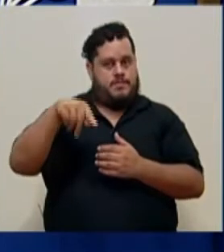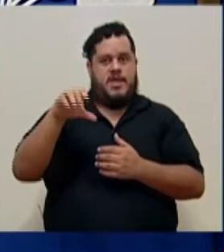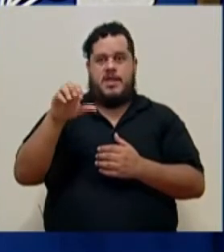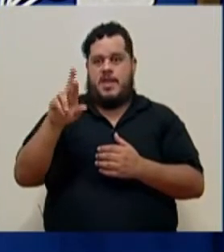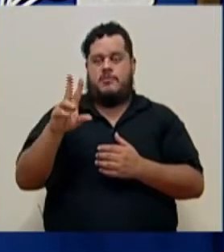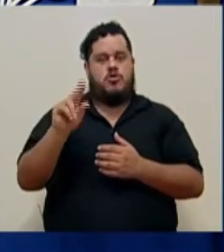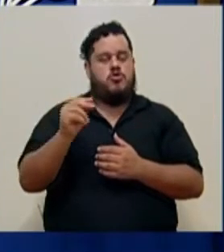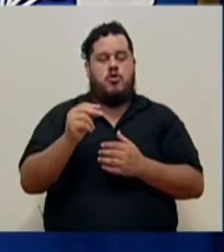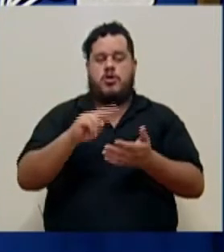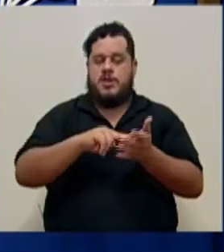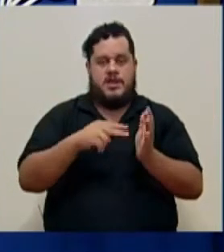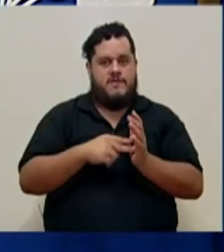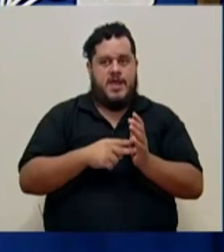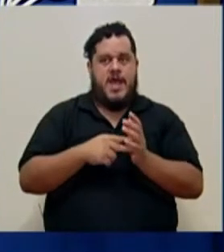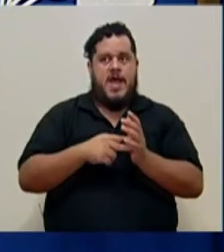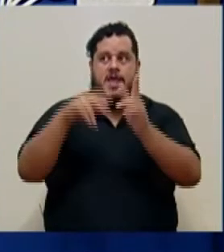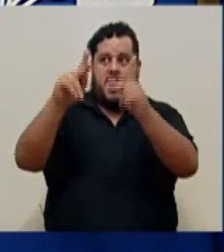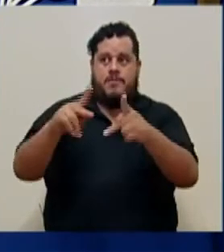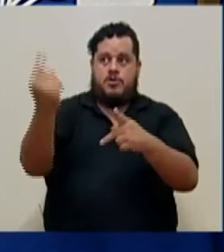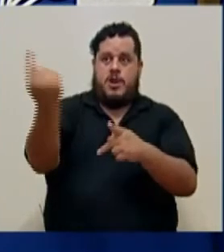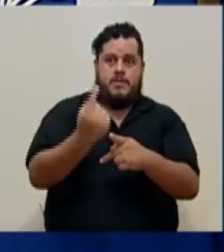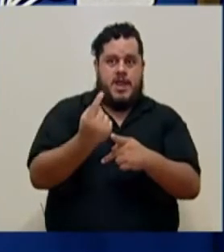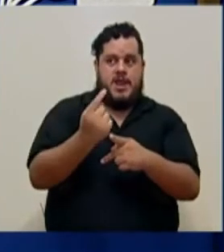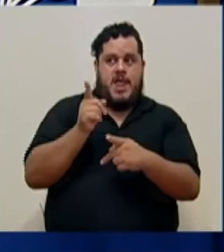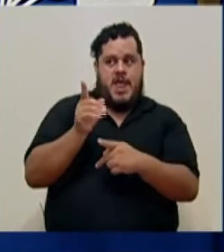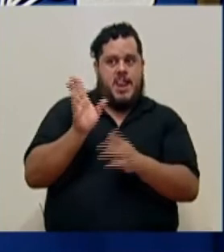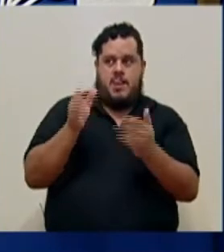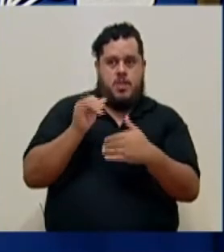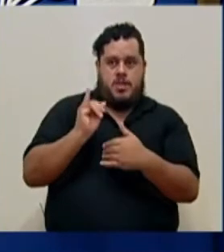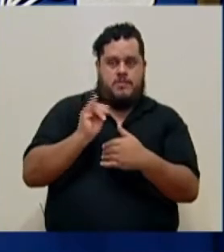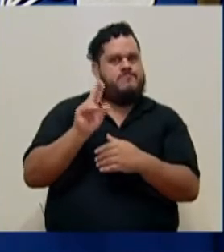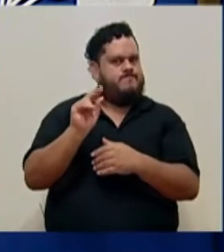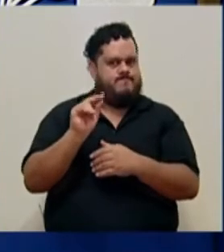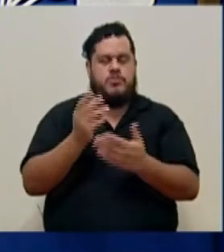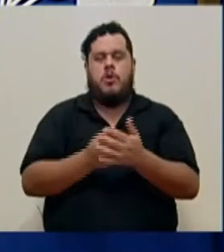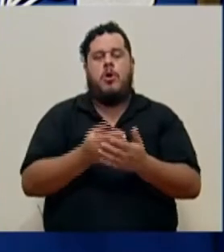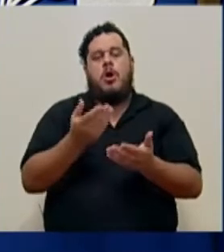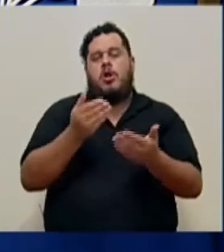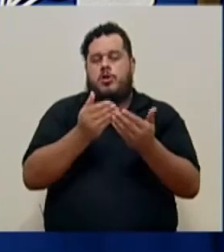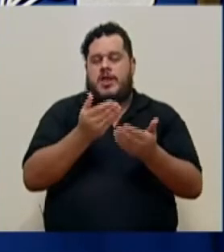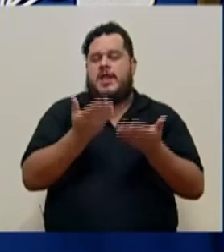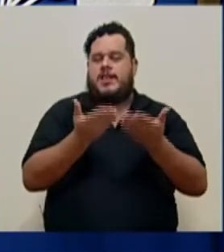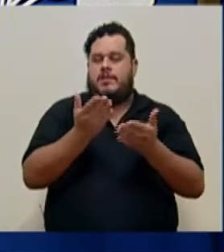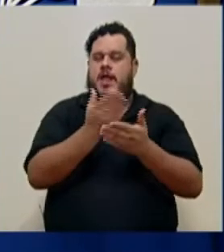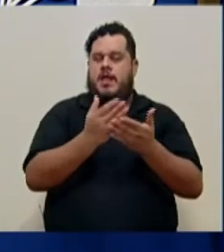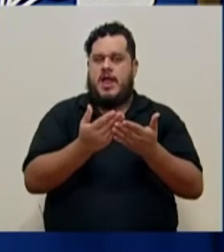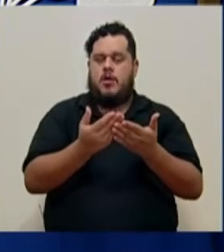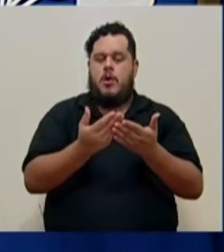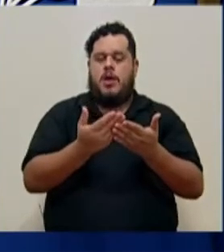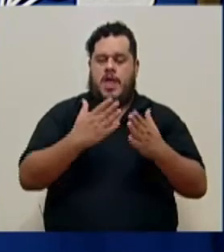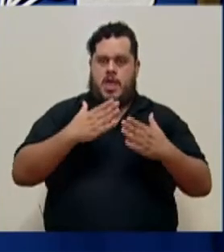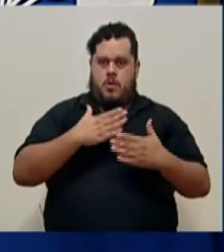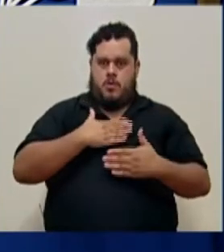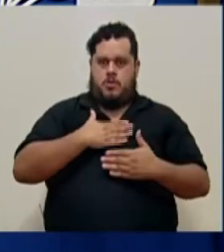garantía de que la persona no venga infectada, pero se acerca lo más probable, o es por lo menos algo que lo deja uno más